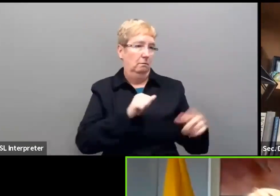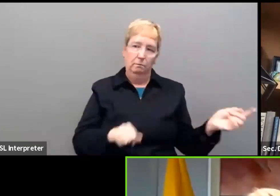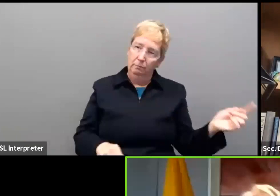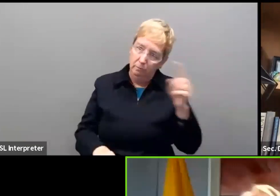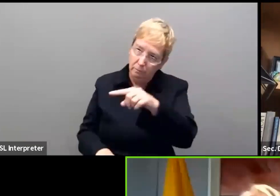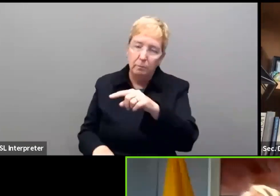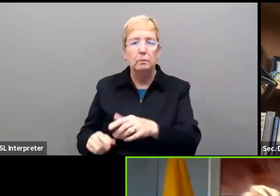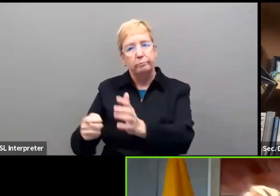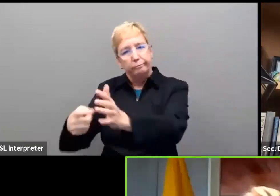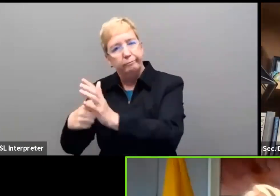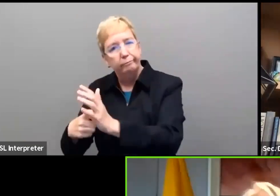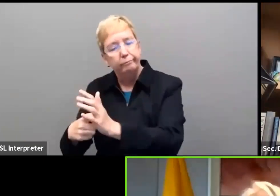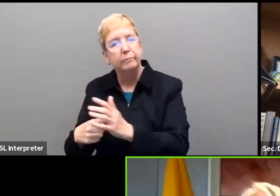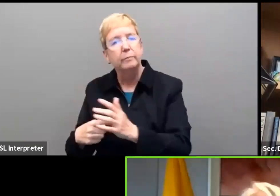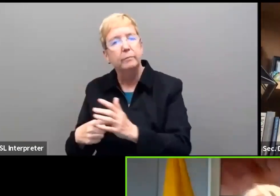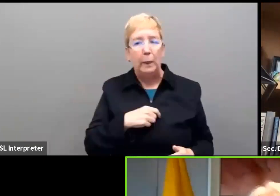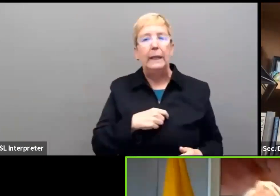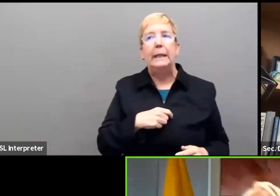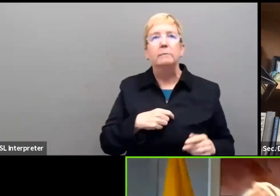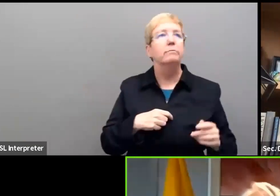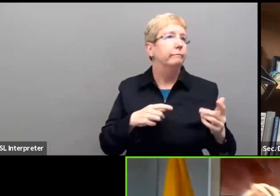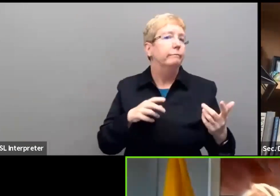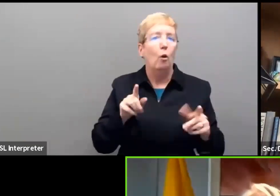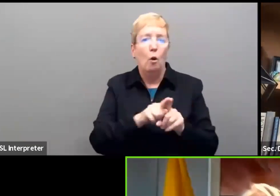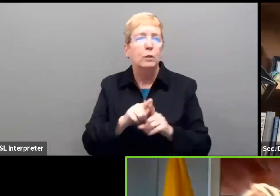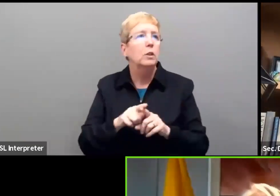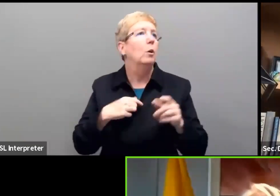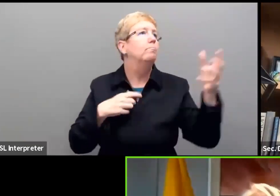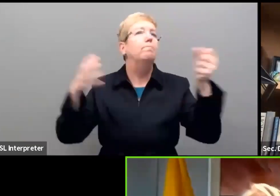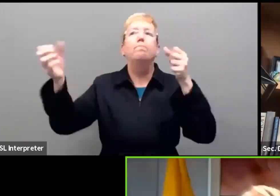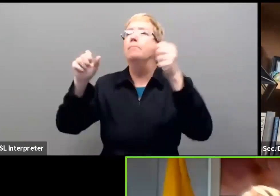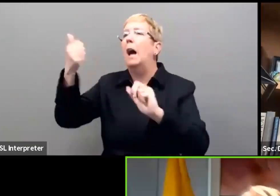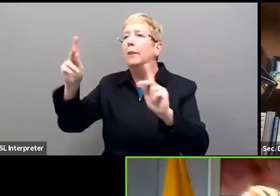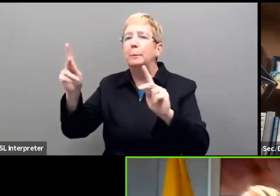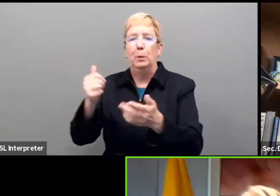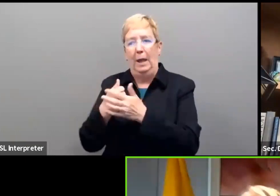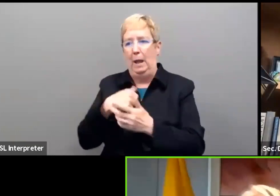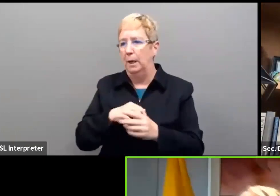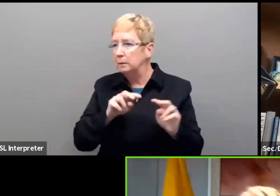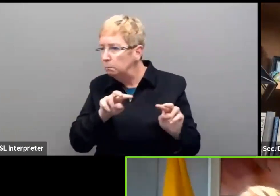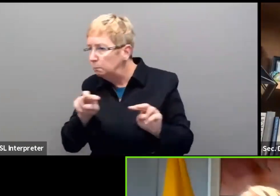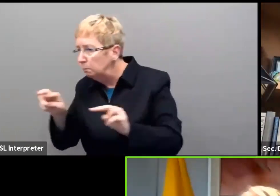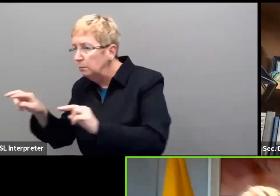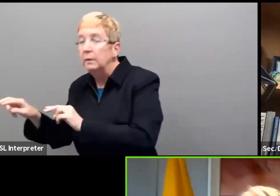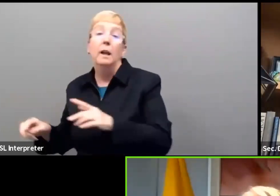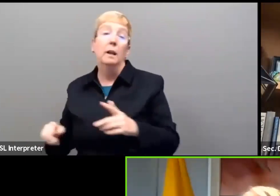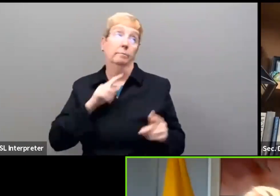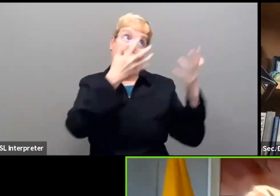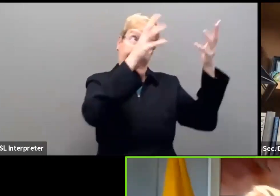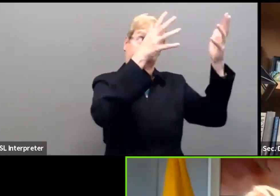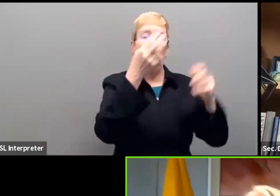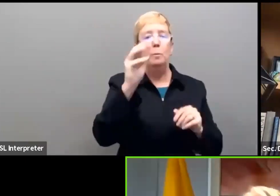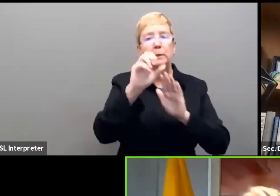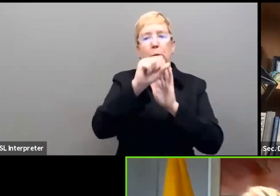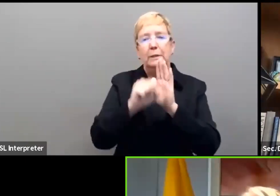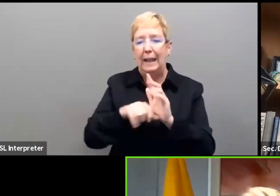AP. Buenas tardes, gobernadora y doctor Grace. Gracias por recibir nuestras llamadas. Dos preguntas. Yo sé que la primera vez hacer